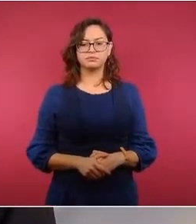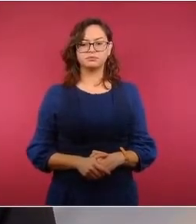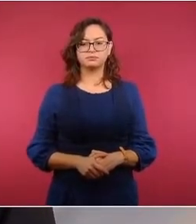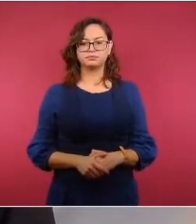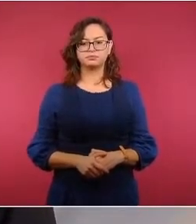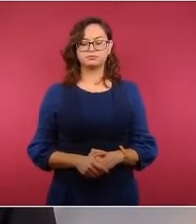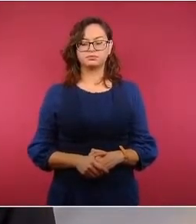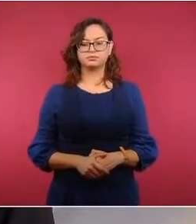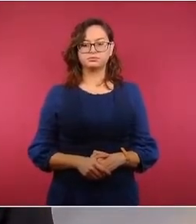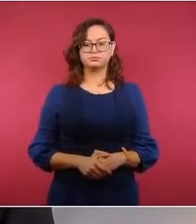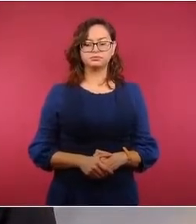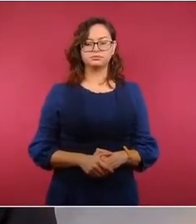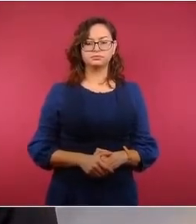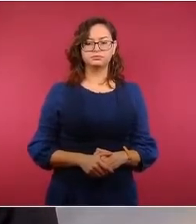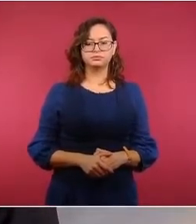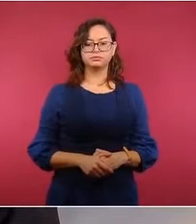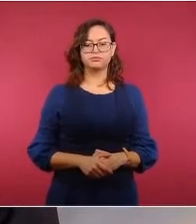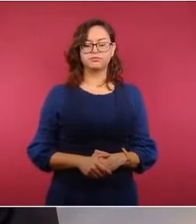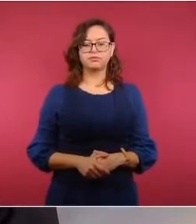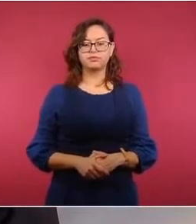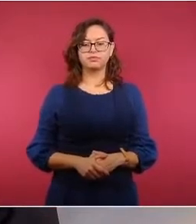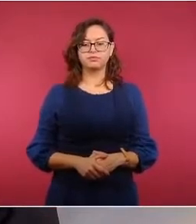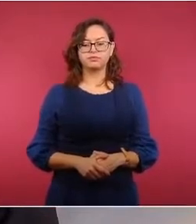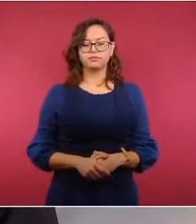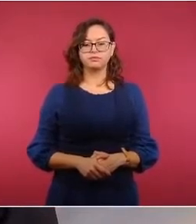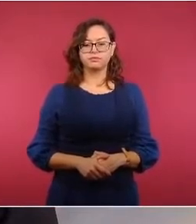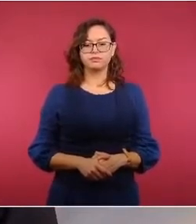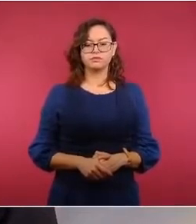lo tenemos que